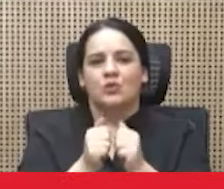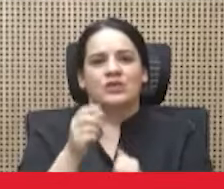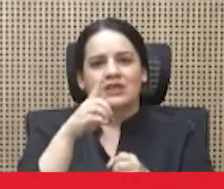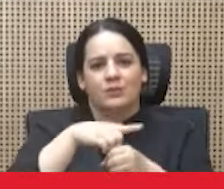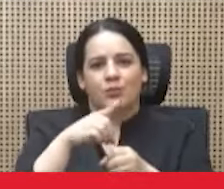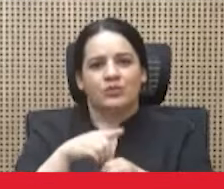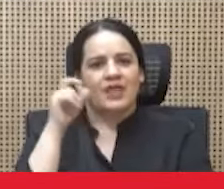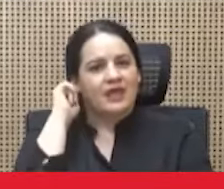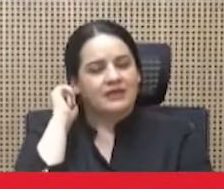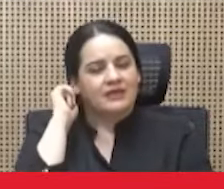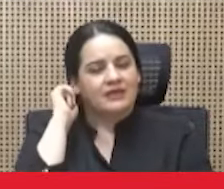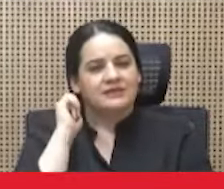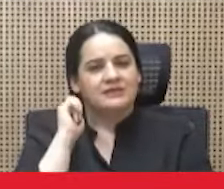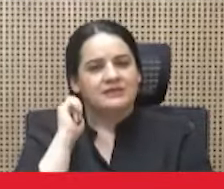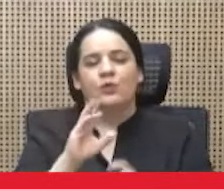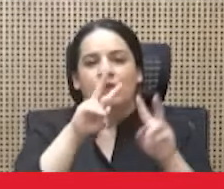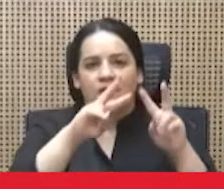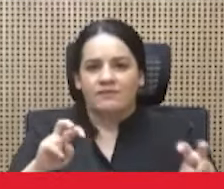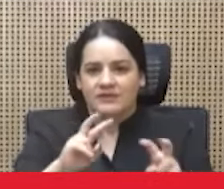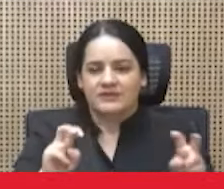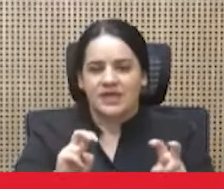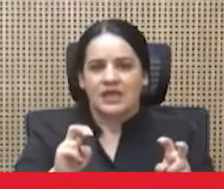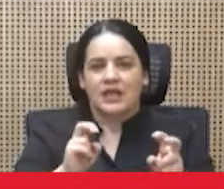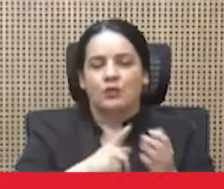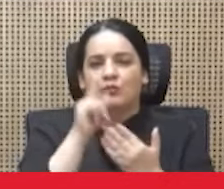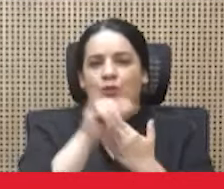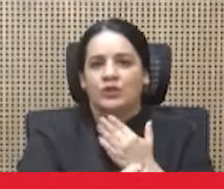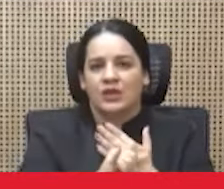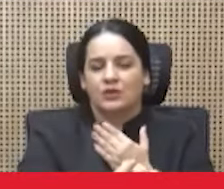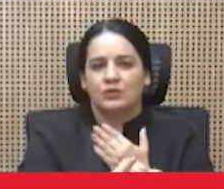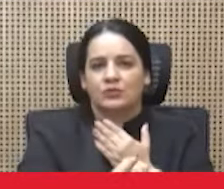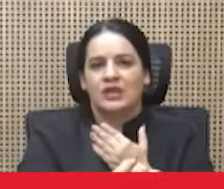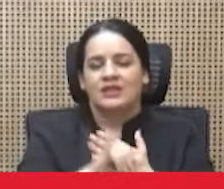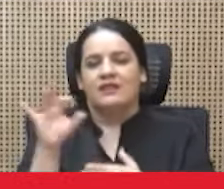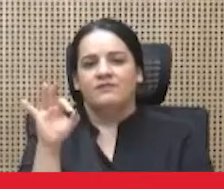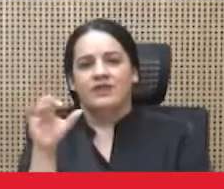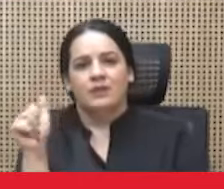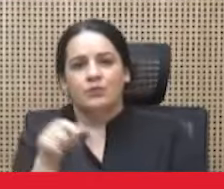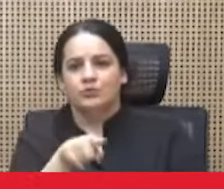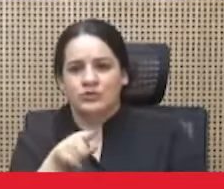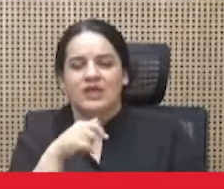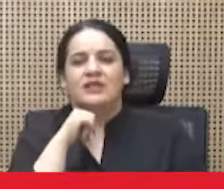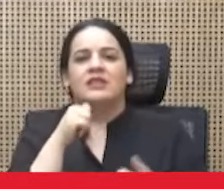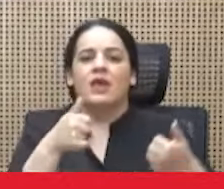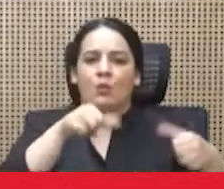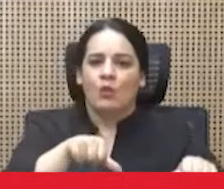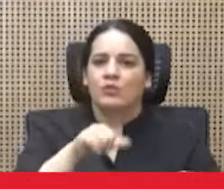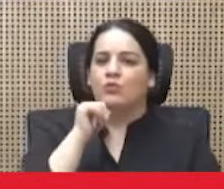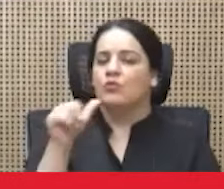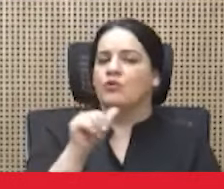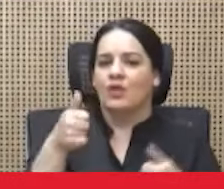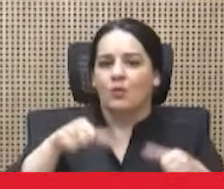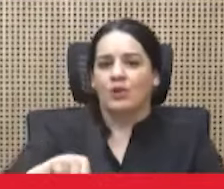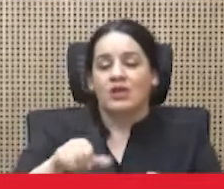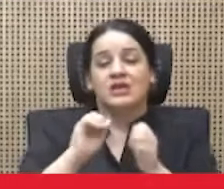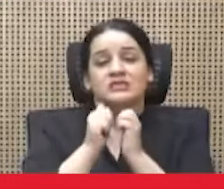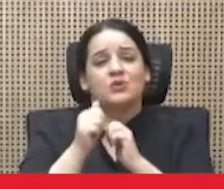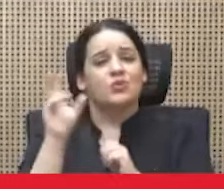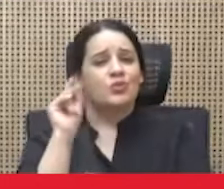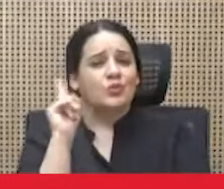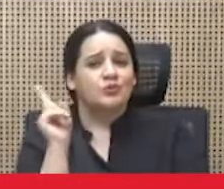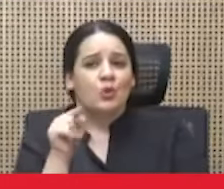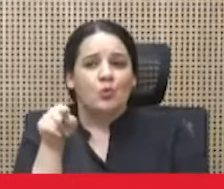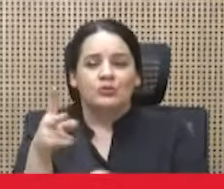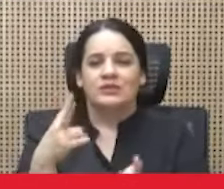Vaya y revisa los proyectos de la fracción del Frente Amplio. Podrá usted estar de acuerdo o en desacuerdo, que estará en su derecho, pero chayotes no son. Lo que pasa es que usted se